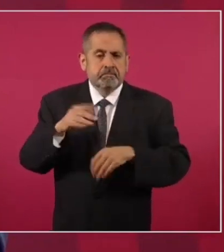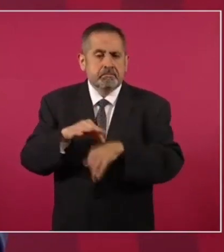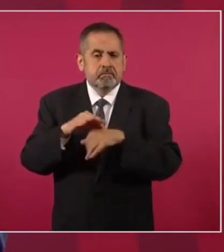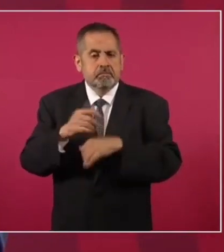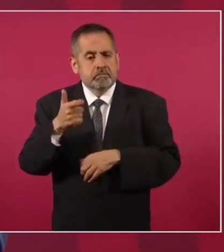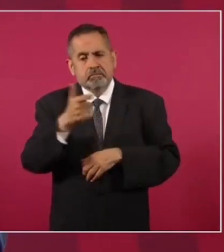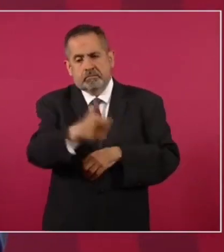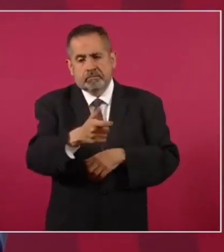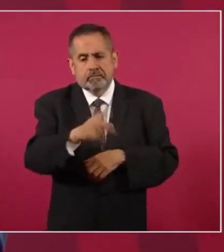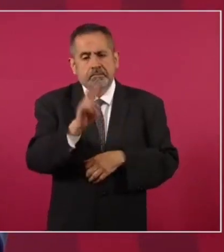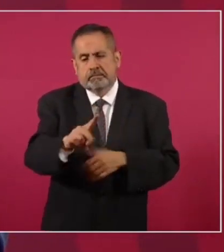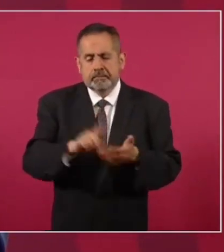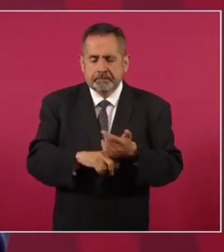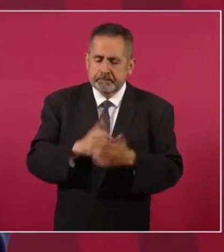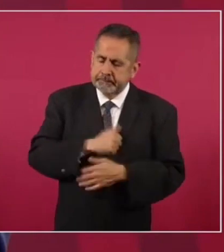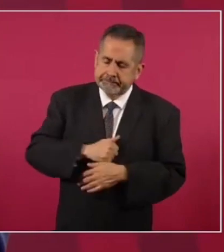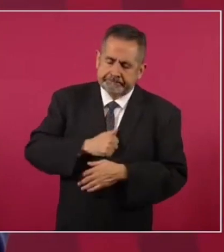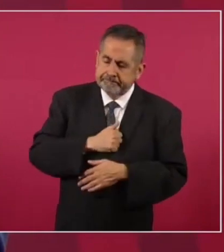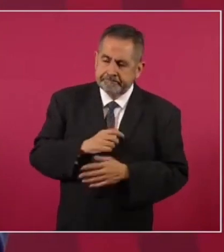lamentablemente